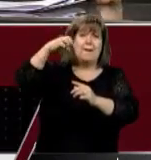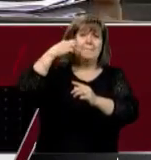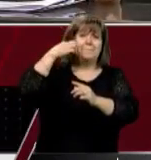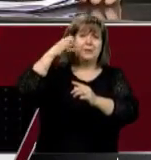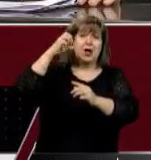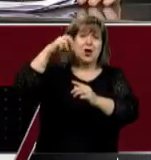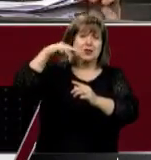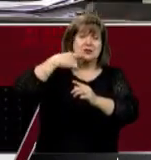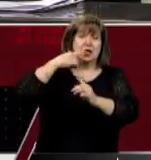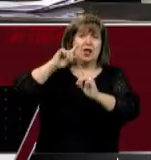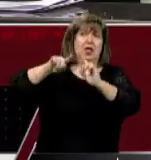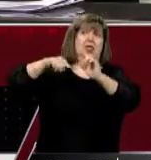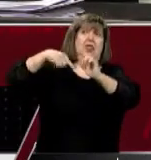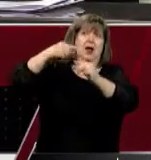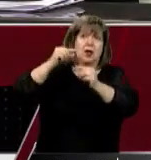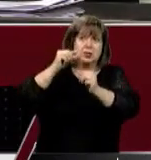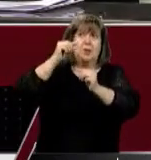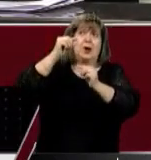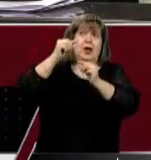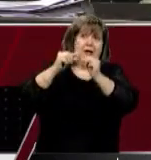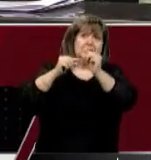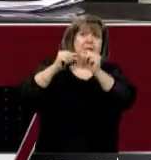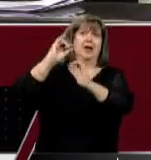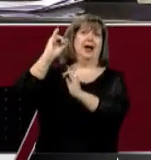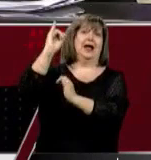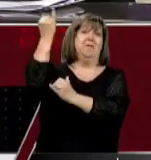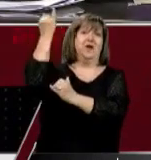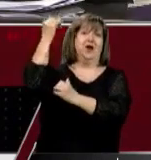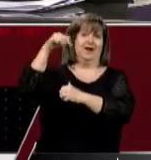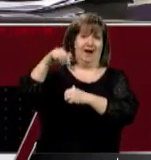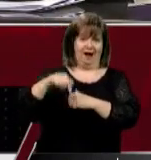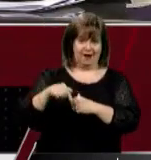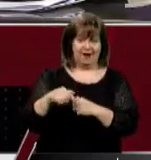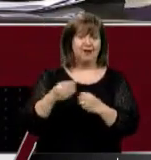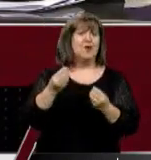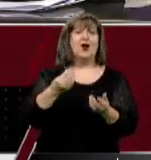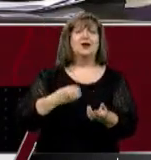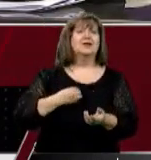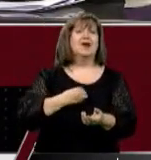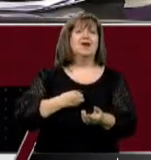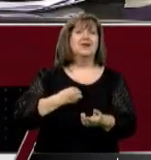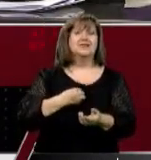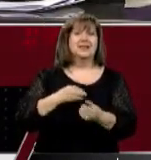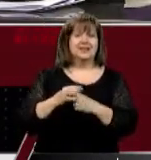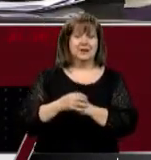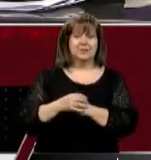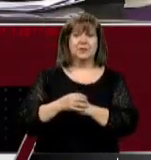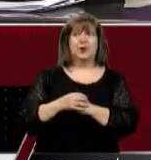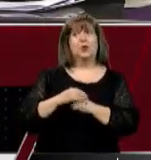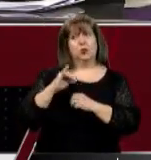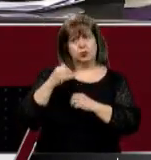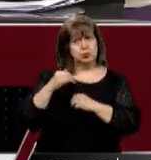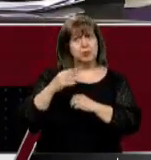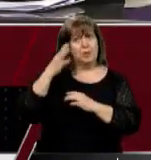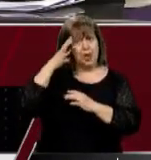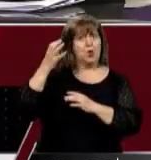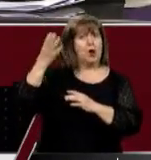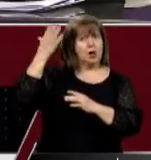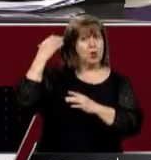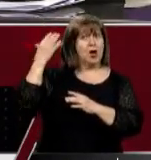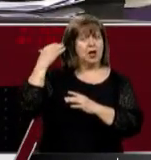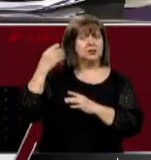los hinchas este renacer del equipo de sus amores? Sí, Champions...